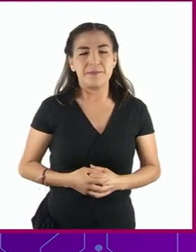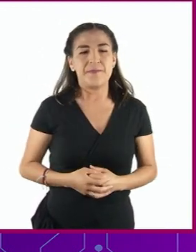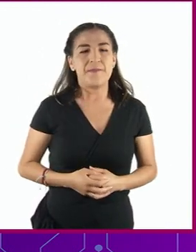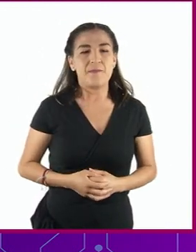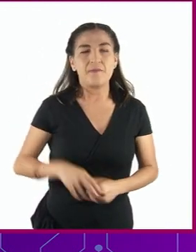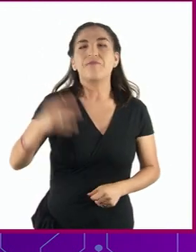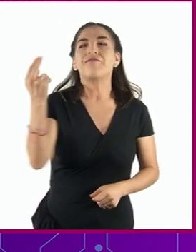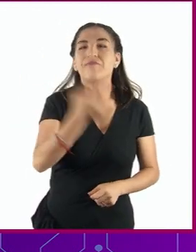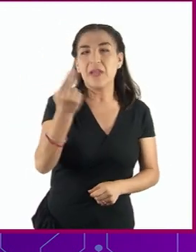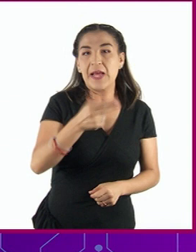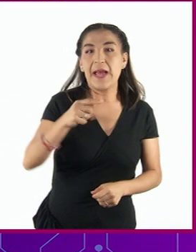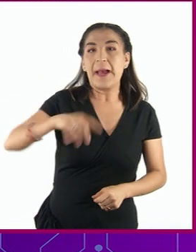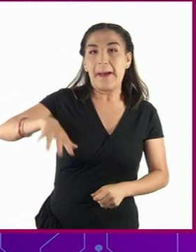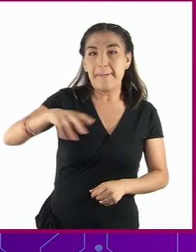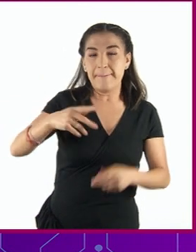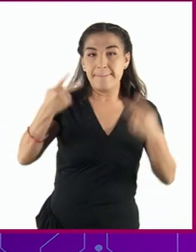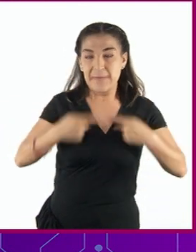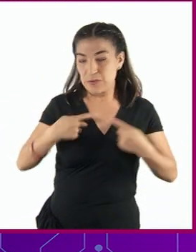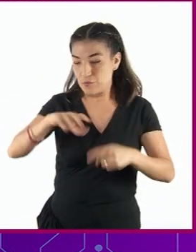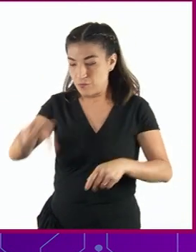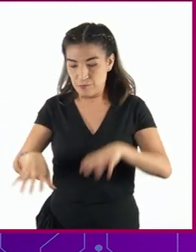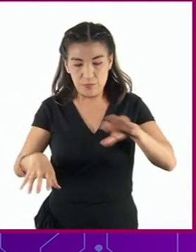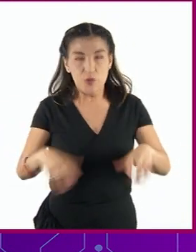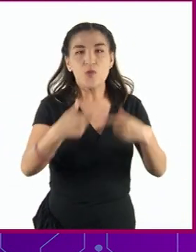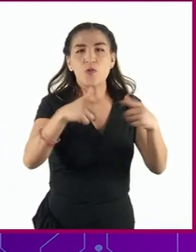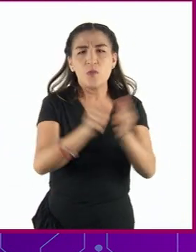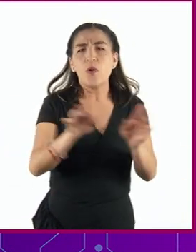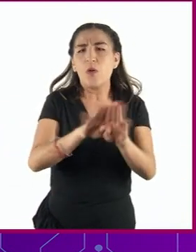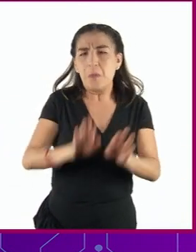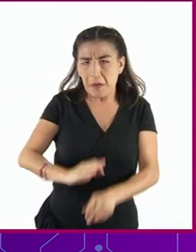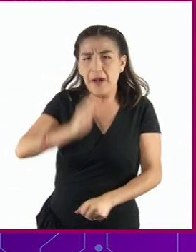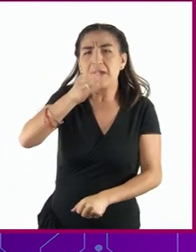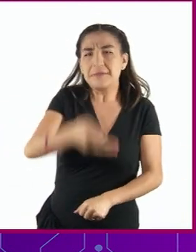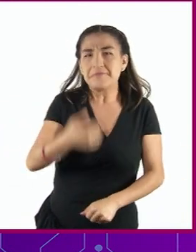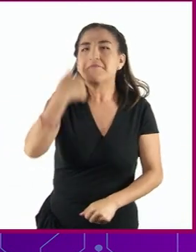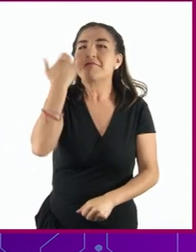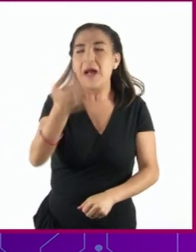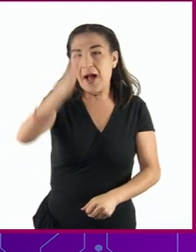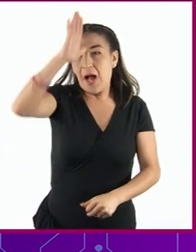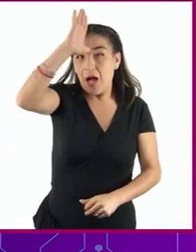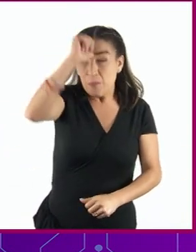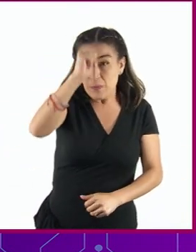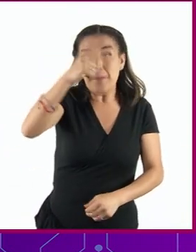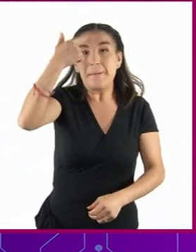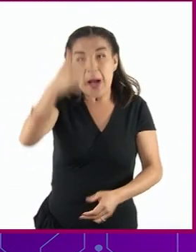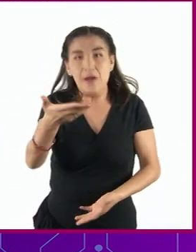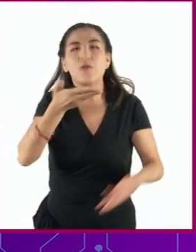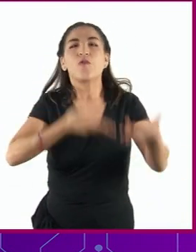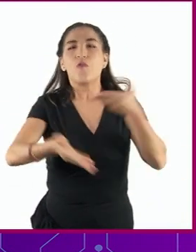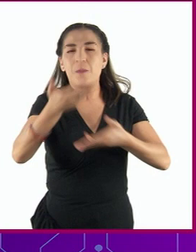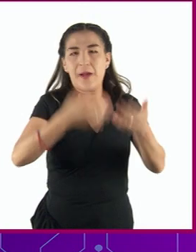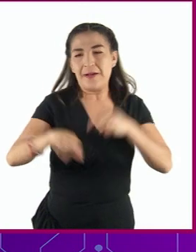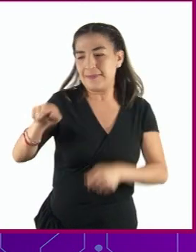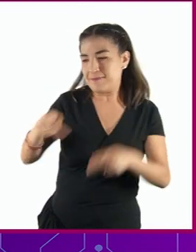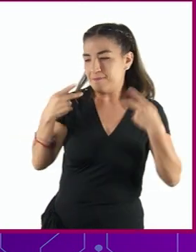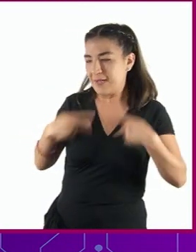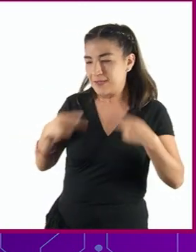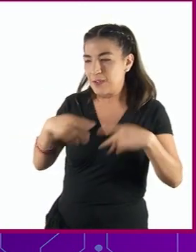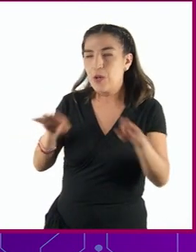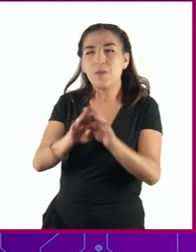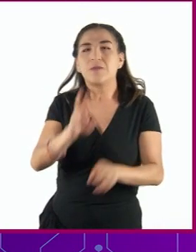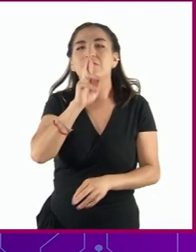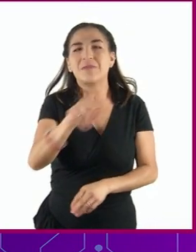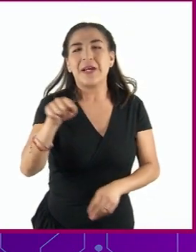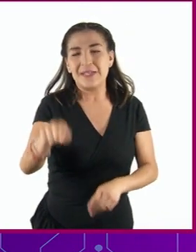Es necesario que las partes estén motivadas, porque deben estar de acuerdo en cooperar con el mediador para resolver